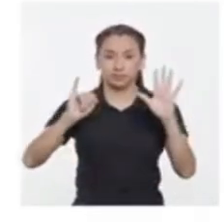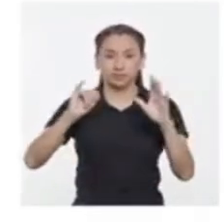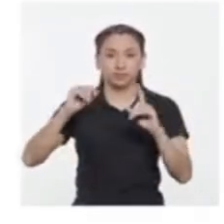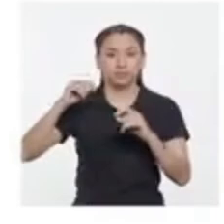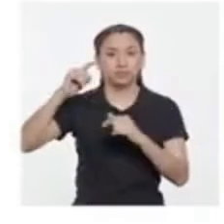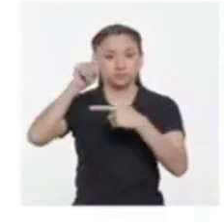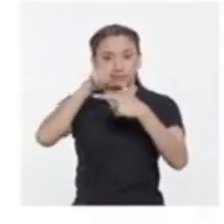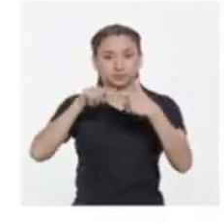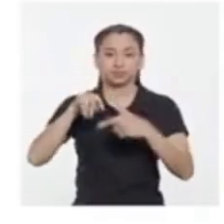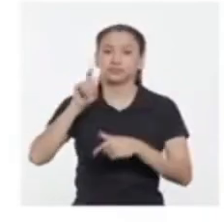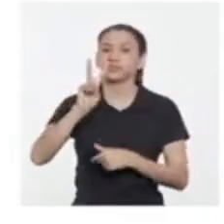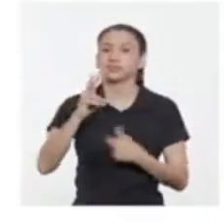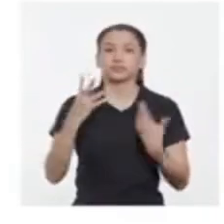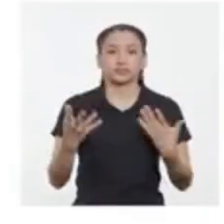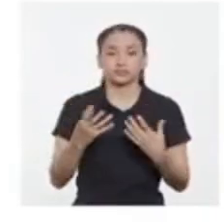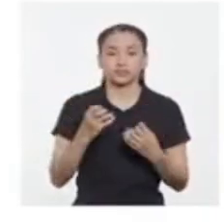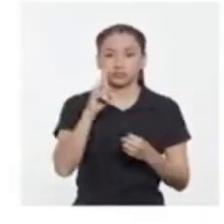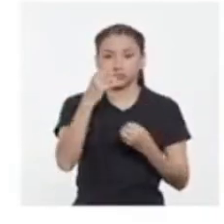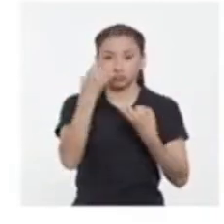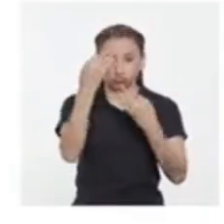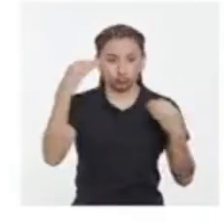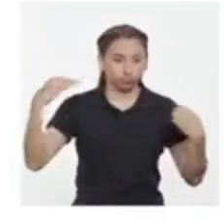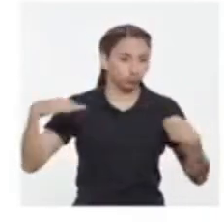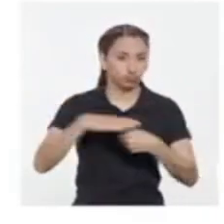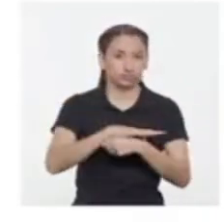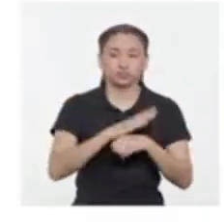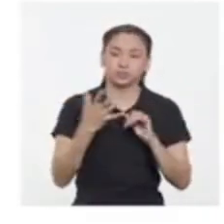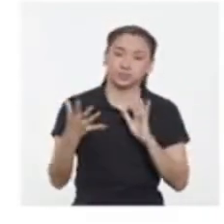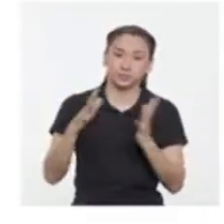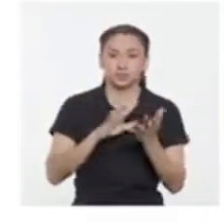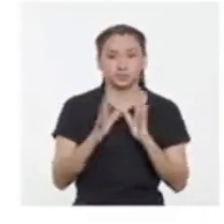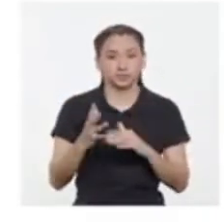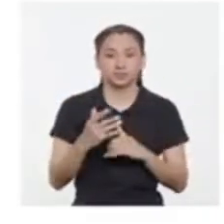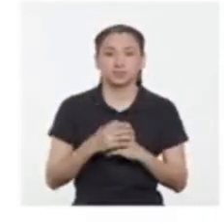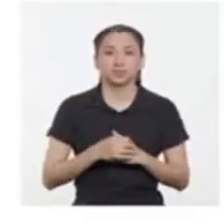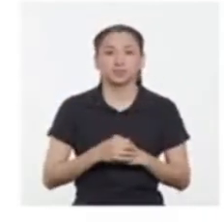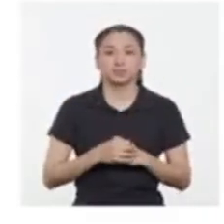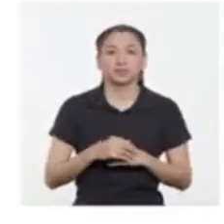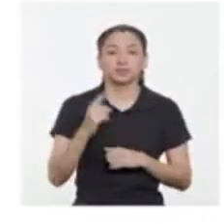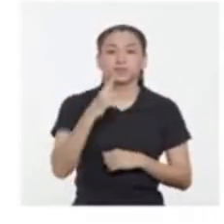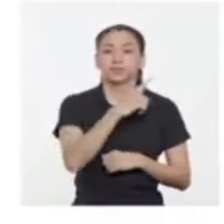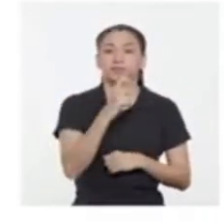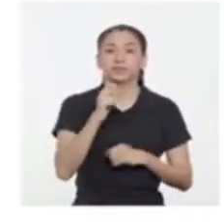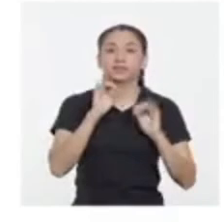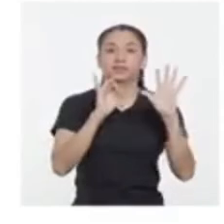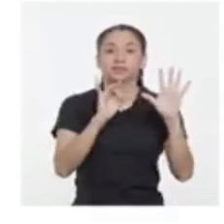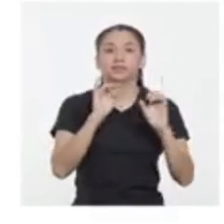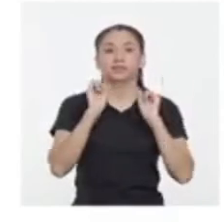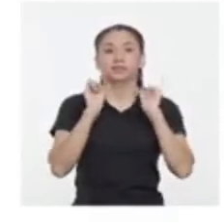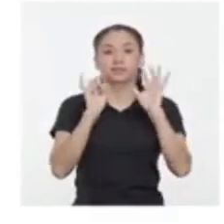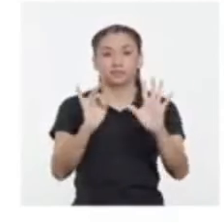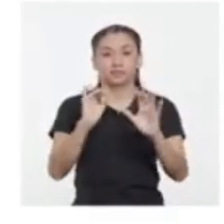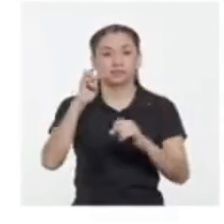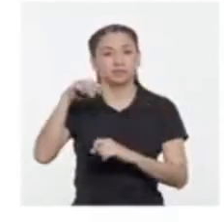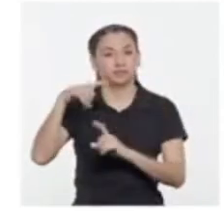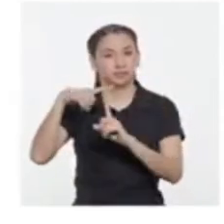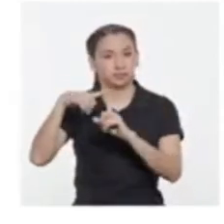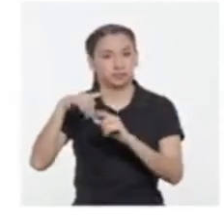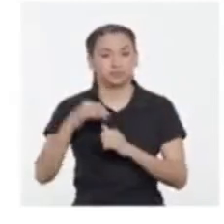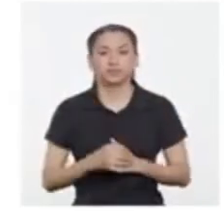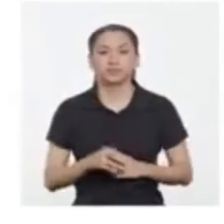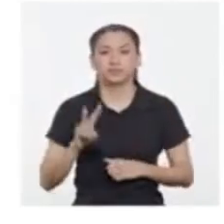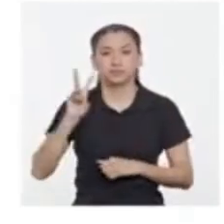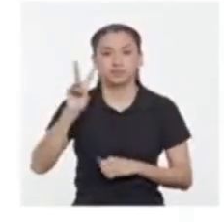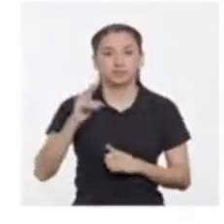353,26 entre 2, lo que resulta una cantidad total aproximada de agrofil de 177